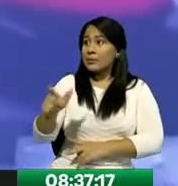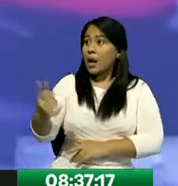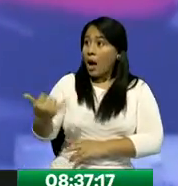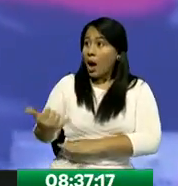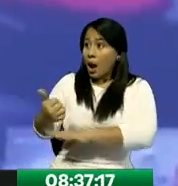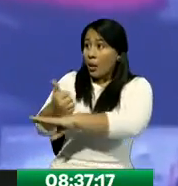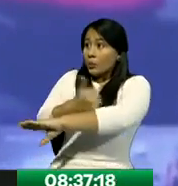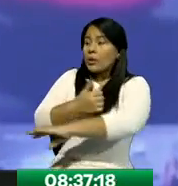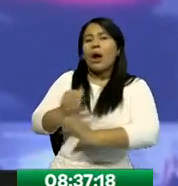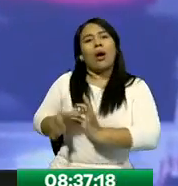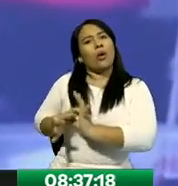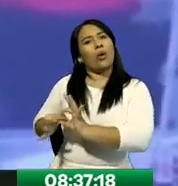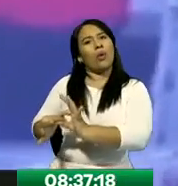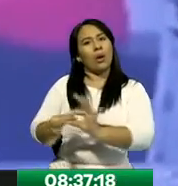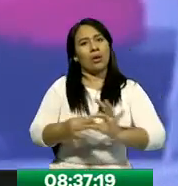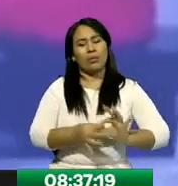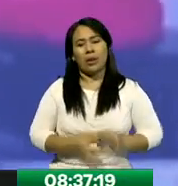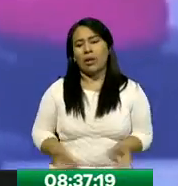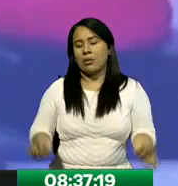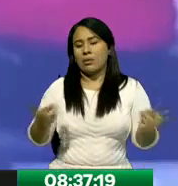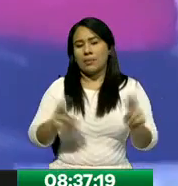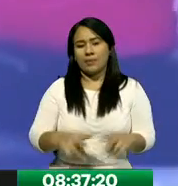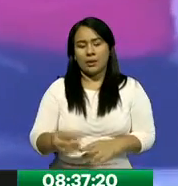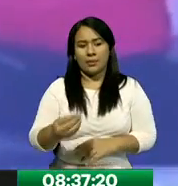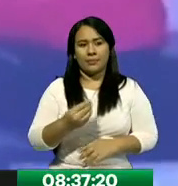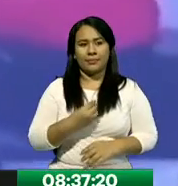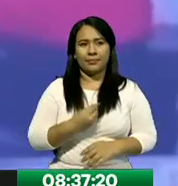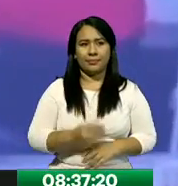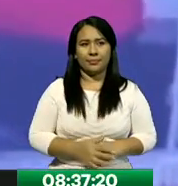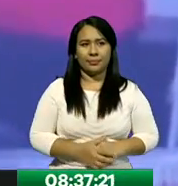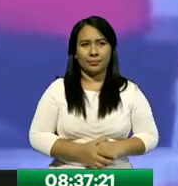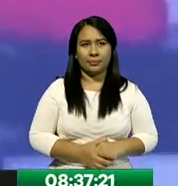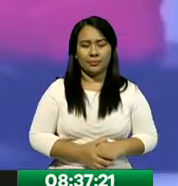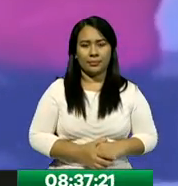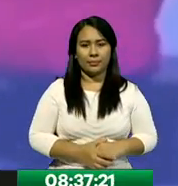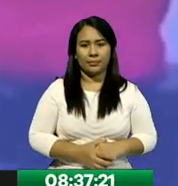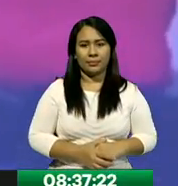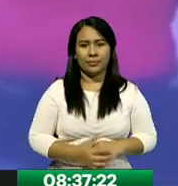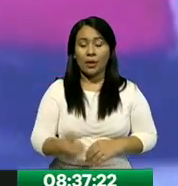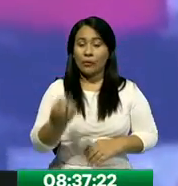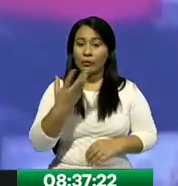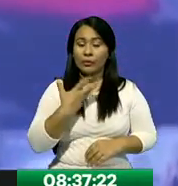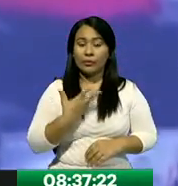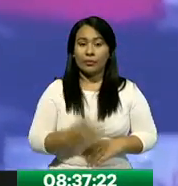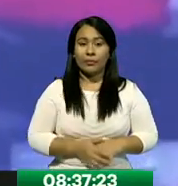autoridades también colaboren dentro de los centros comerciales. Informó Julio César Saona.